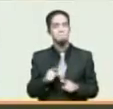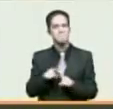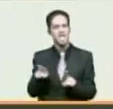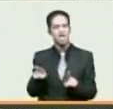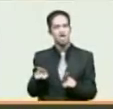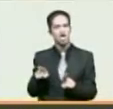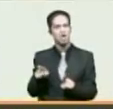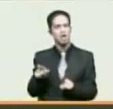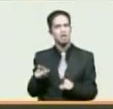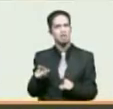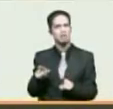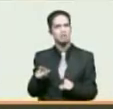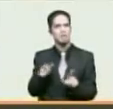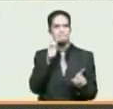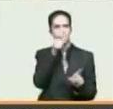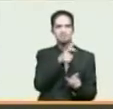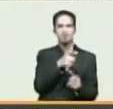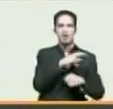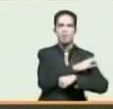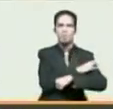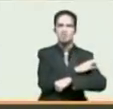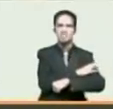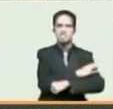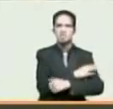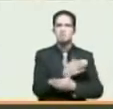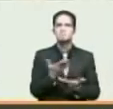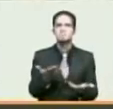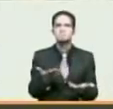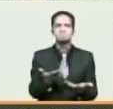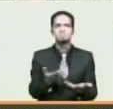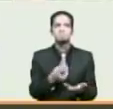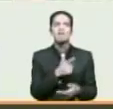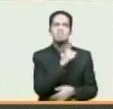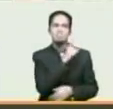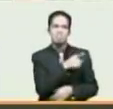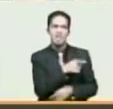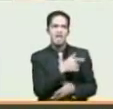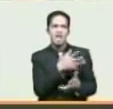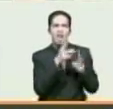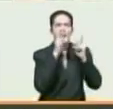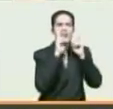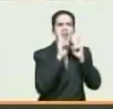no. Los verdugos hay que santificarlos.